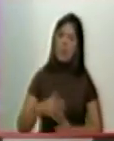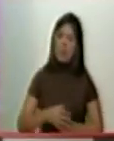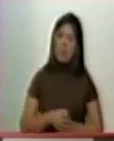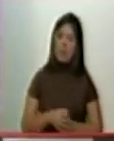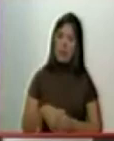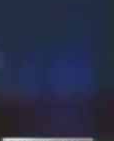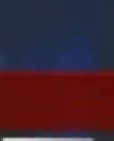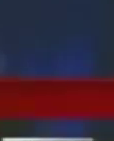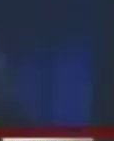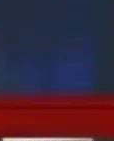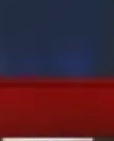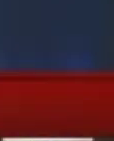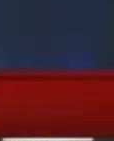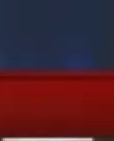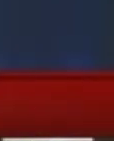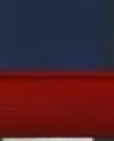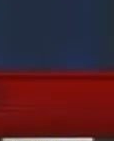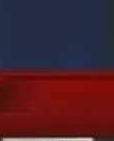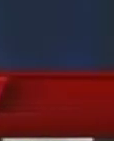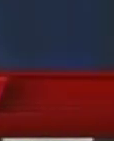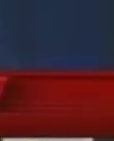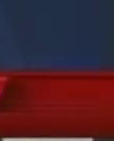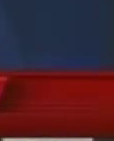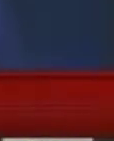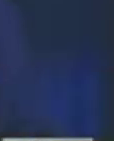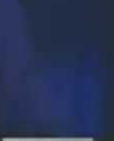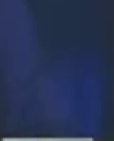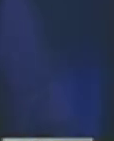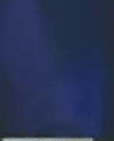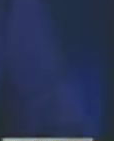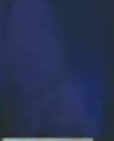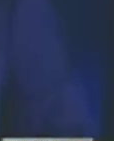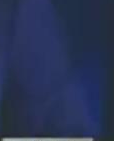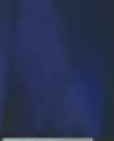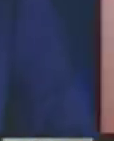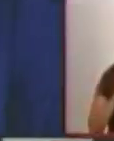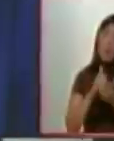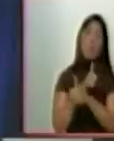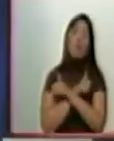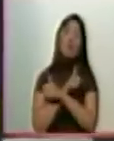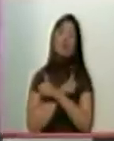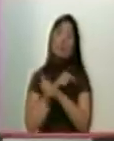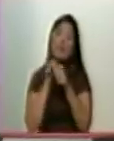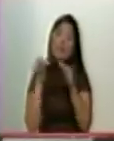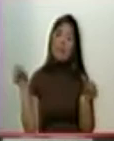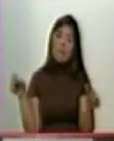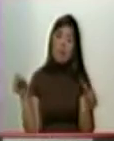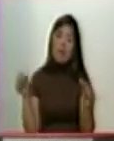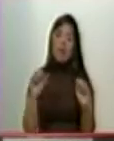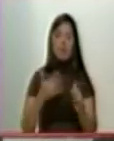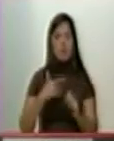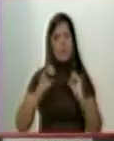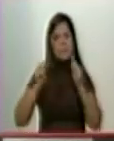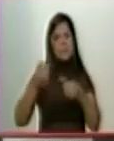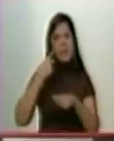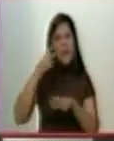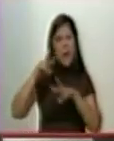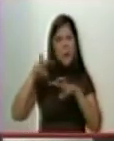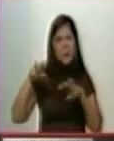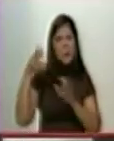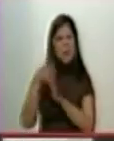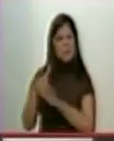las tejerías y me dijo, ojalá usted pudiese hacer algo por los suplentes fijos. Y comencé a averiguar qué era